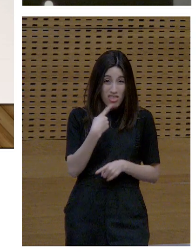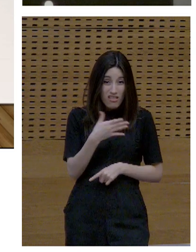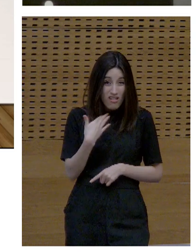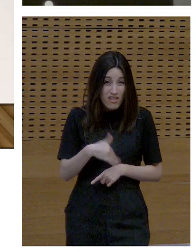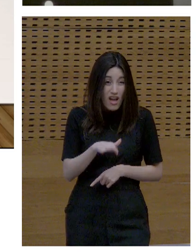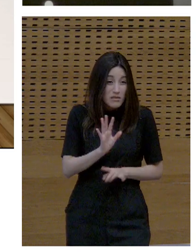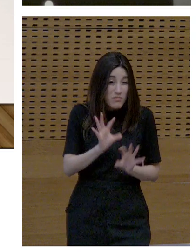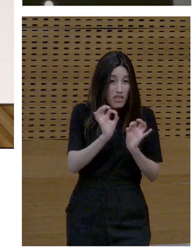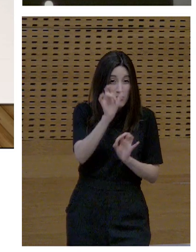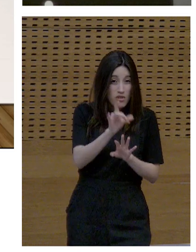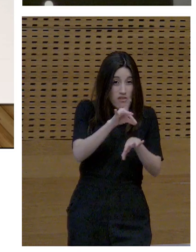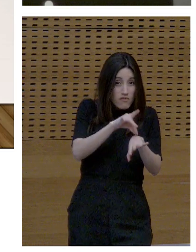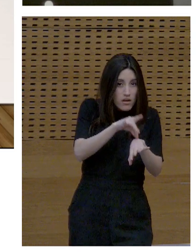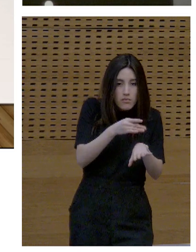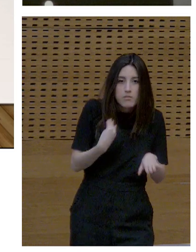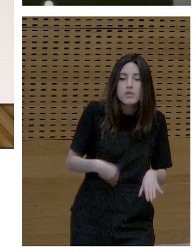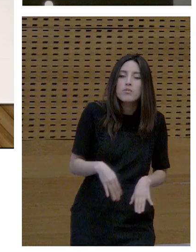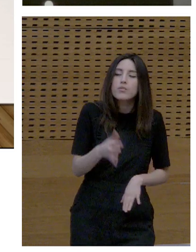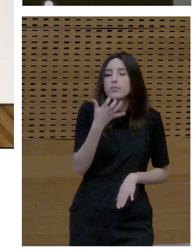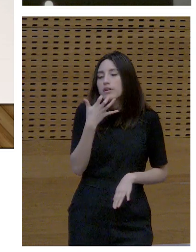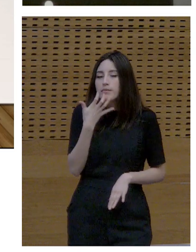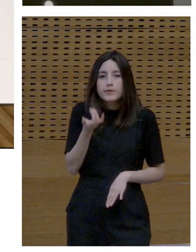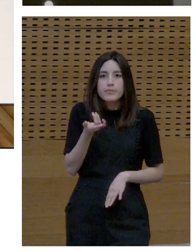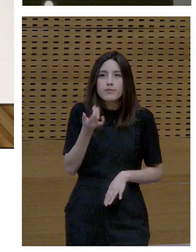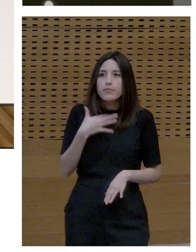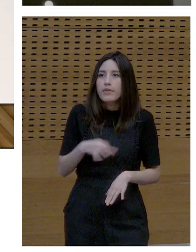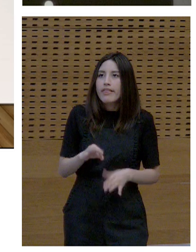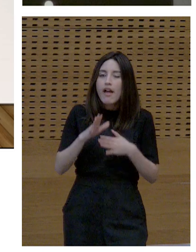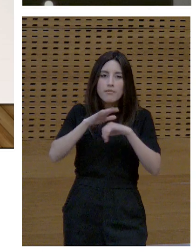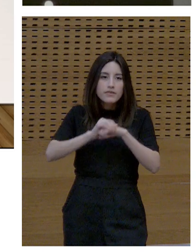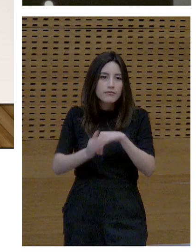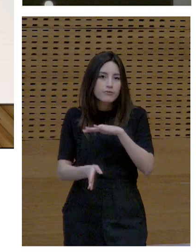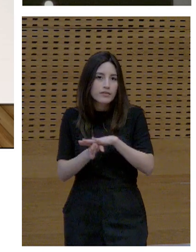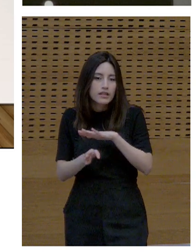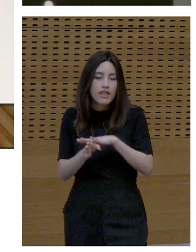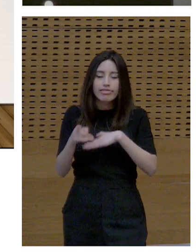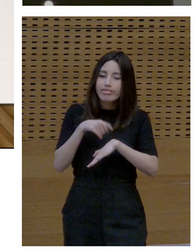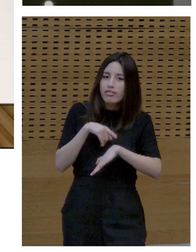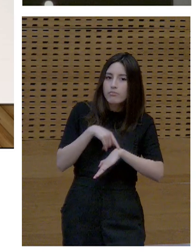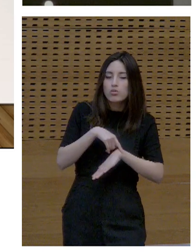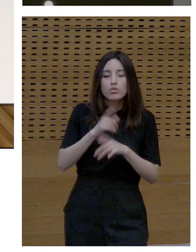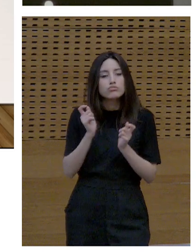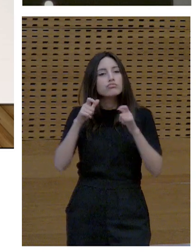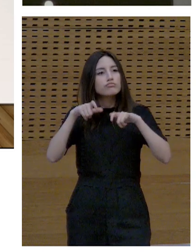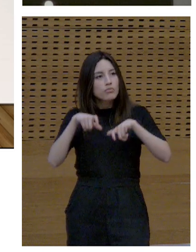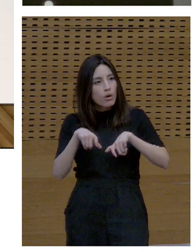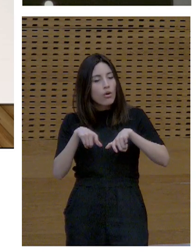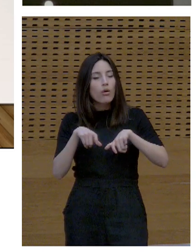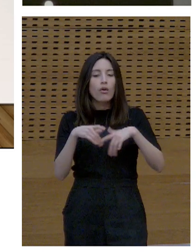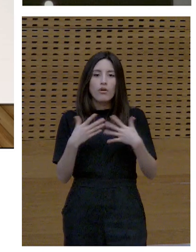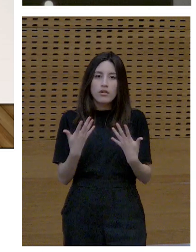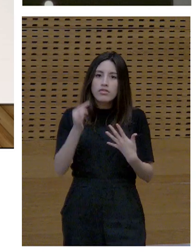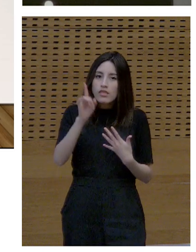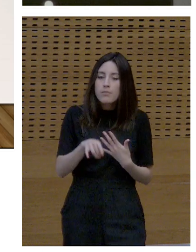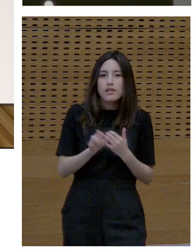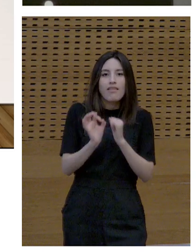enferma. Mantener amistades, descansar, organizar el tiempo, priorizar, repartir